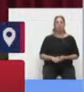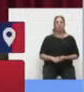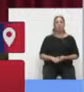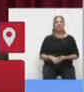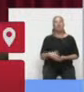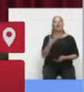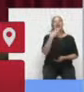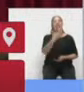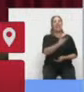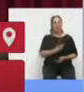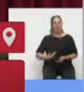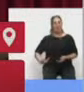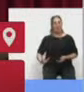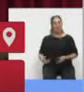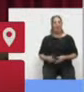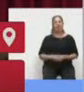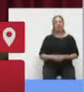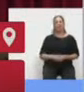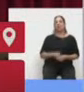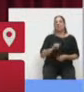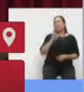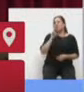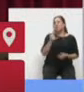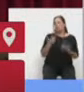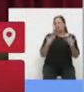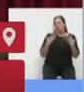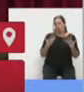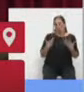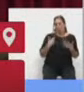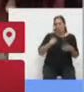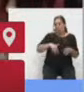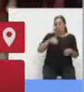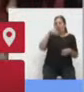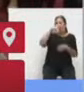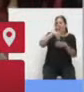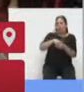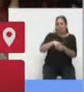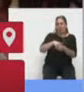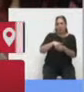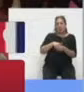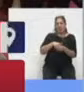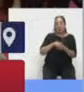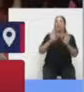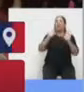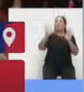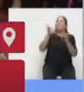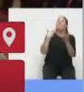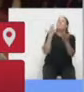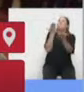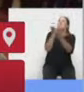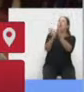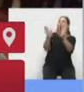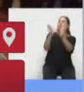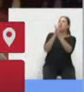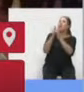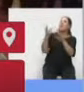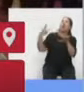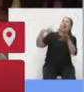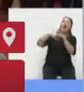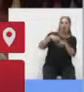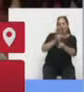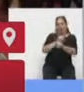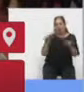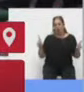1.000, 1.500 millones de dólares por esta facilidad especial con tasas de intereses bajos. Puede ser que ayude